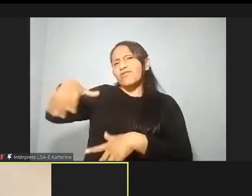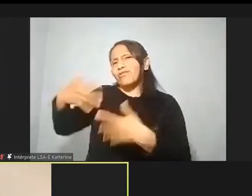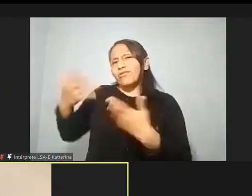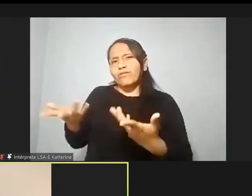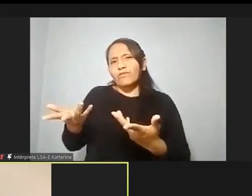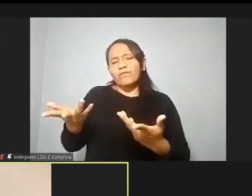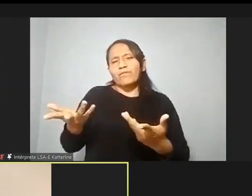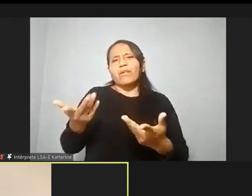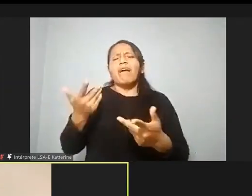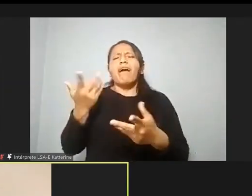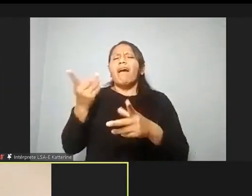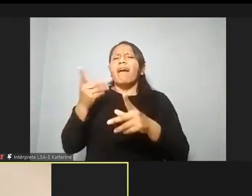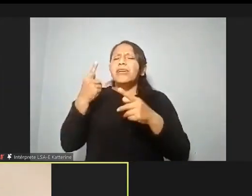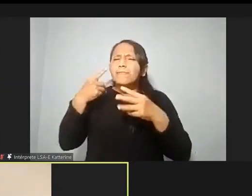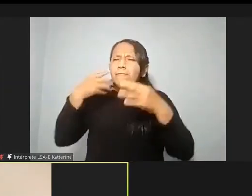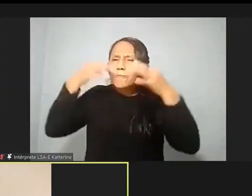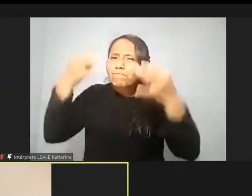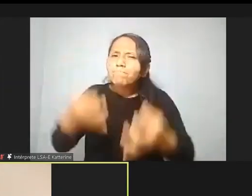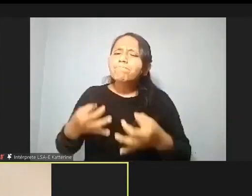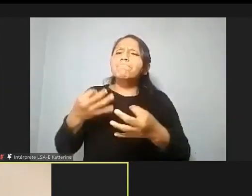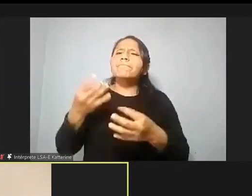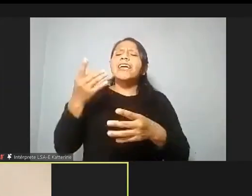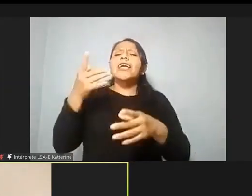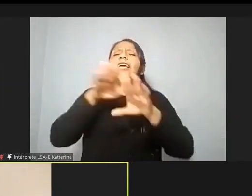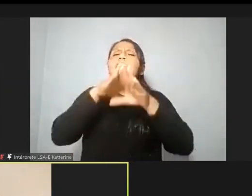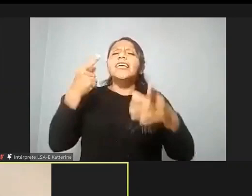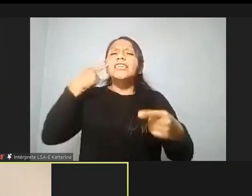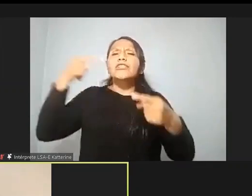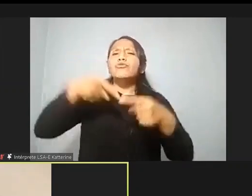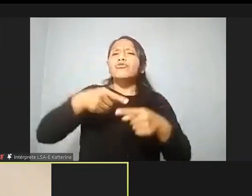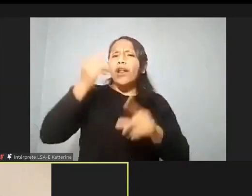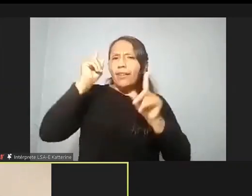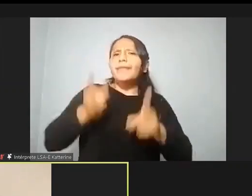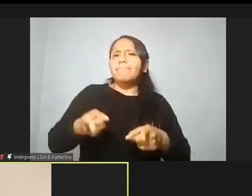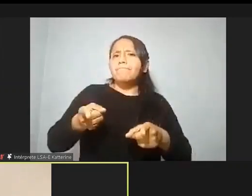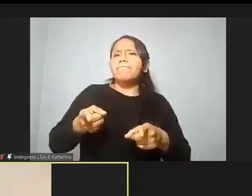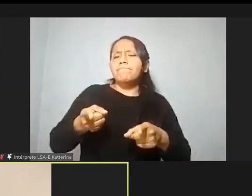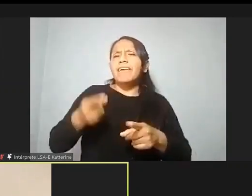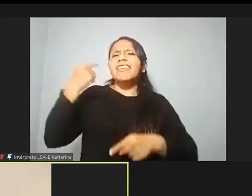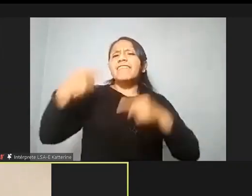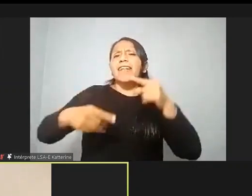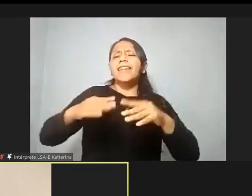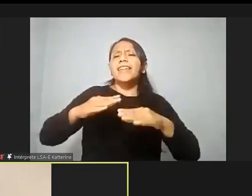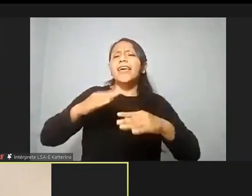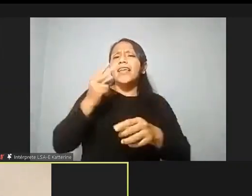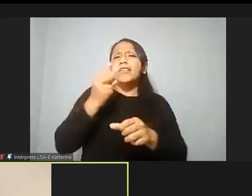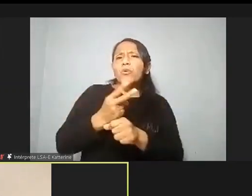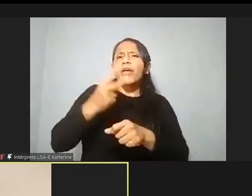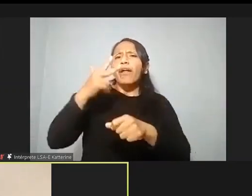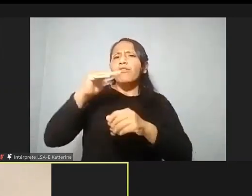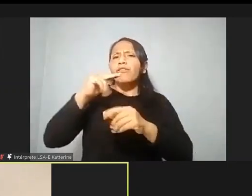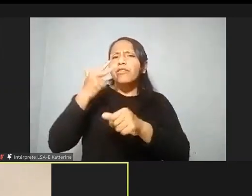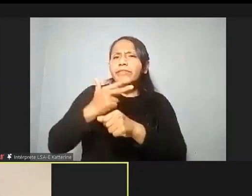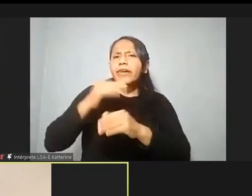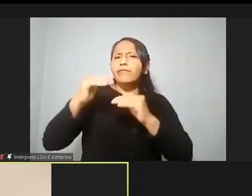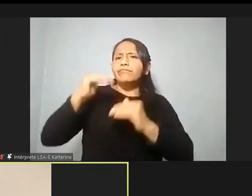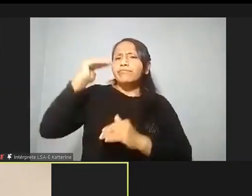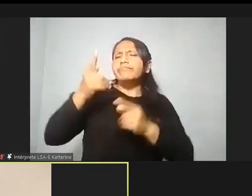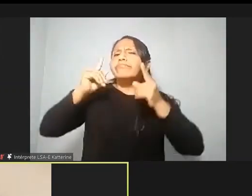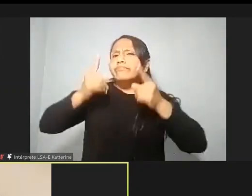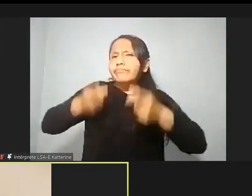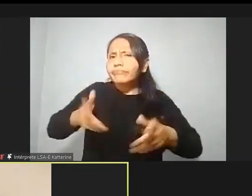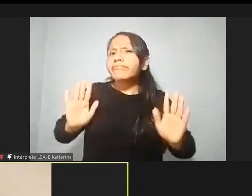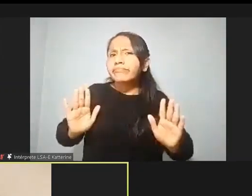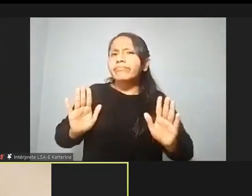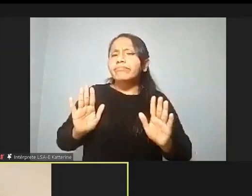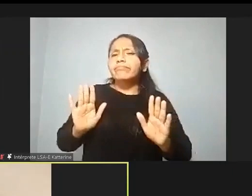al interior de cada establecimiento educativo, en sus diferentes niveles, siendo estos el segundo espacio